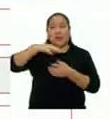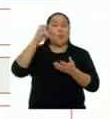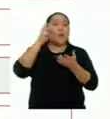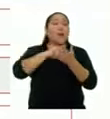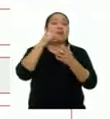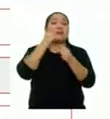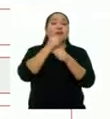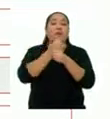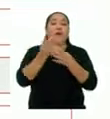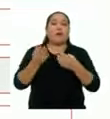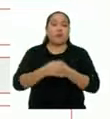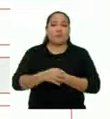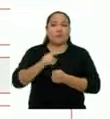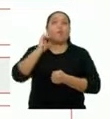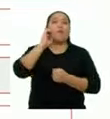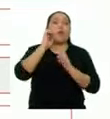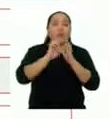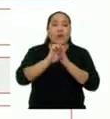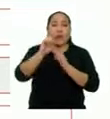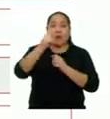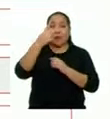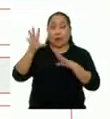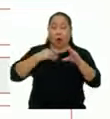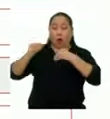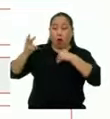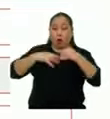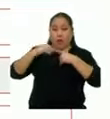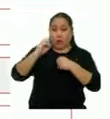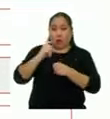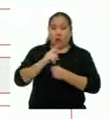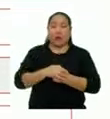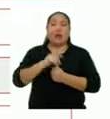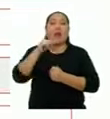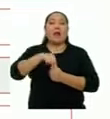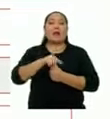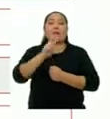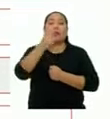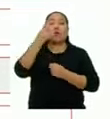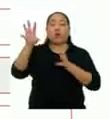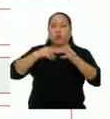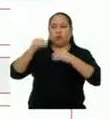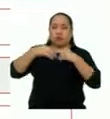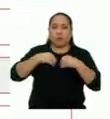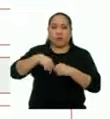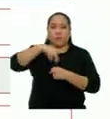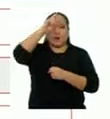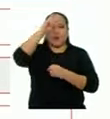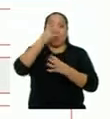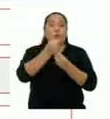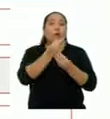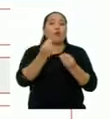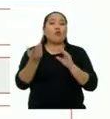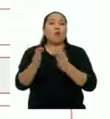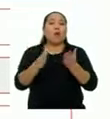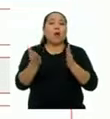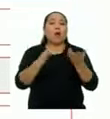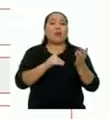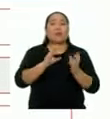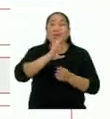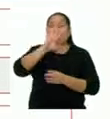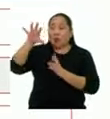que, tanto en la primera ola como en la segunda ola, Perú es el país con más fallecidos por millón de habitantes en el